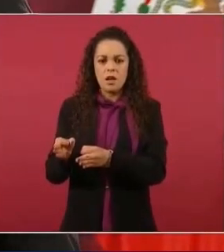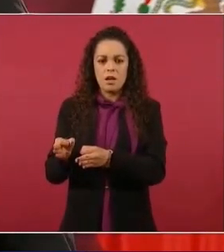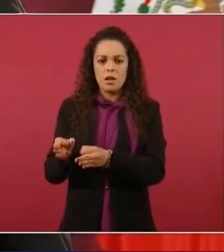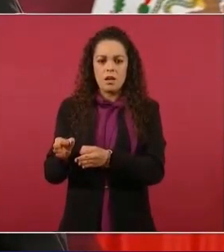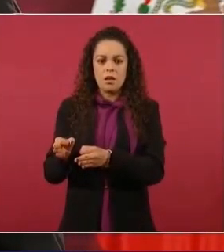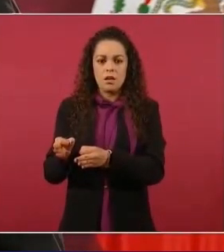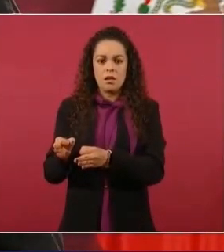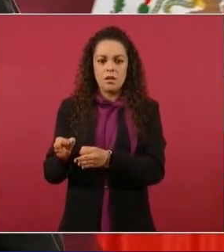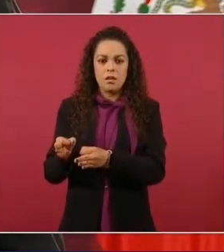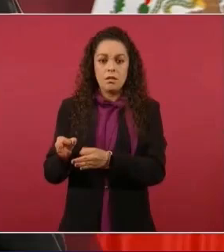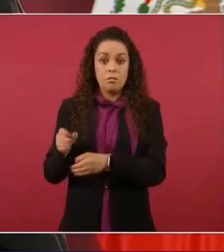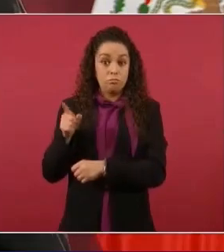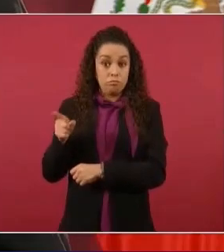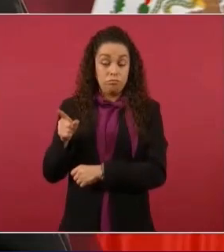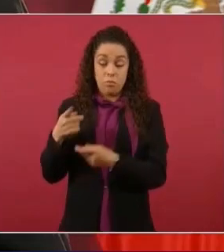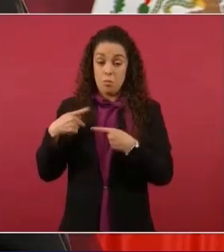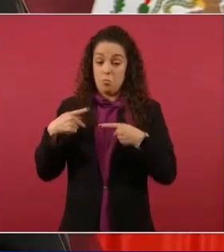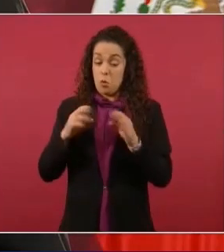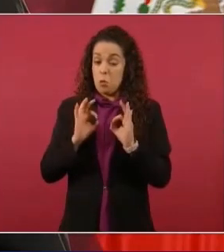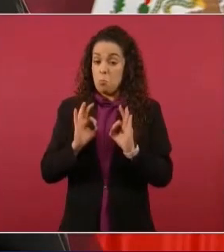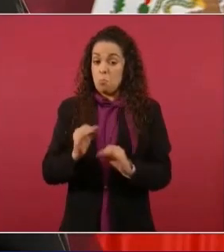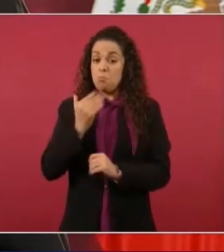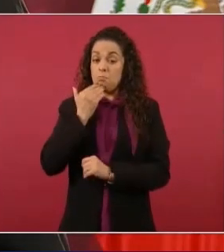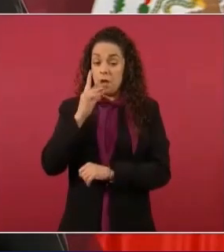es una persona responsable.